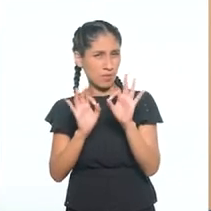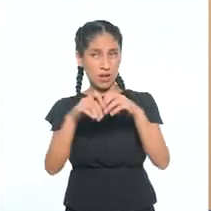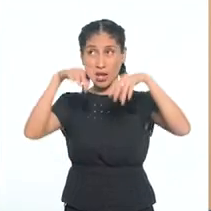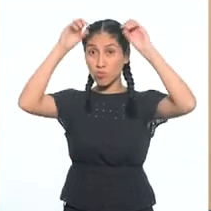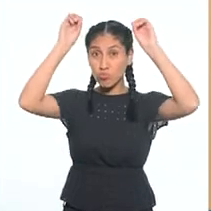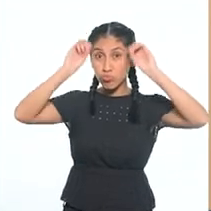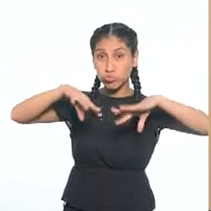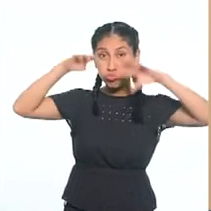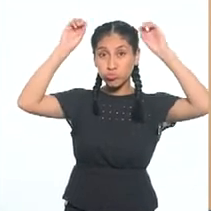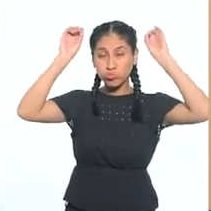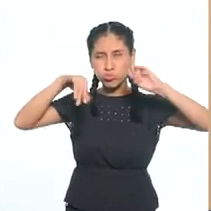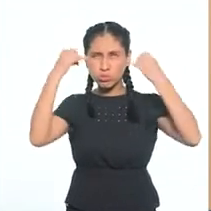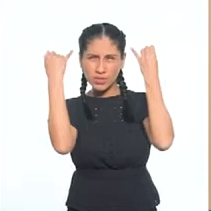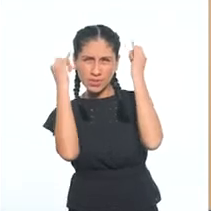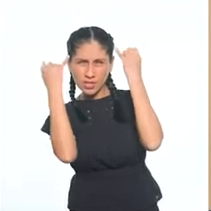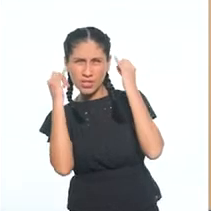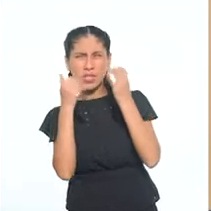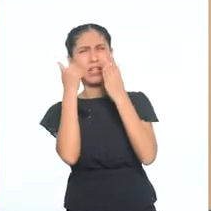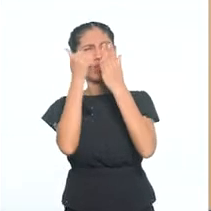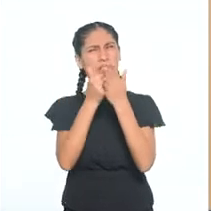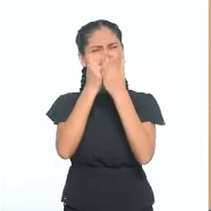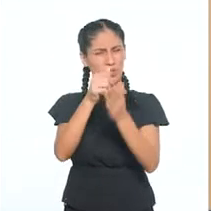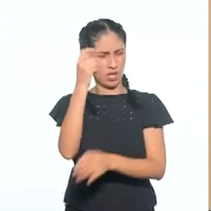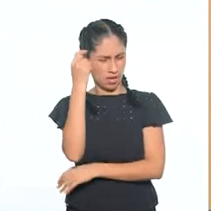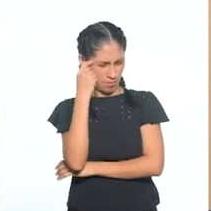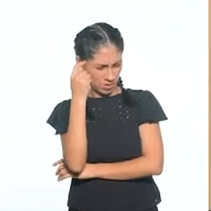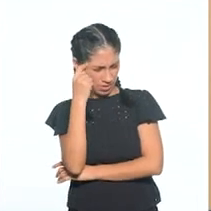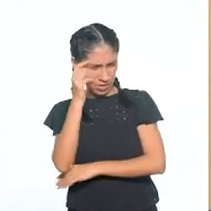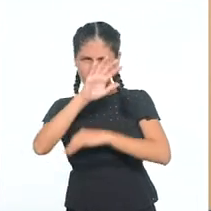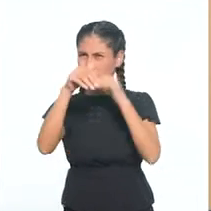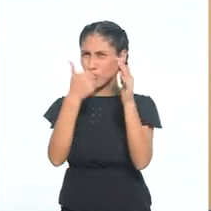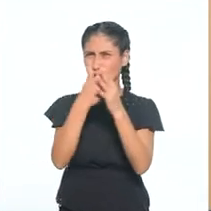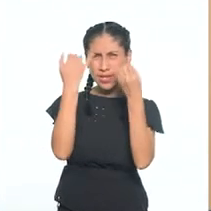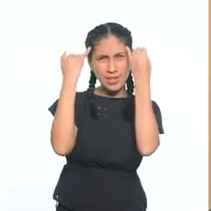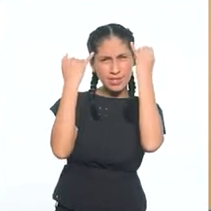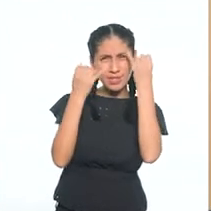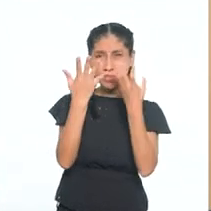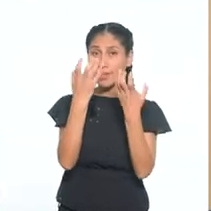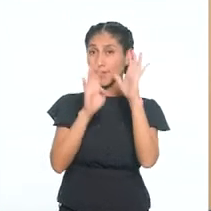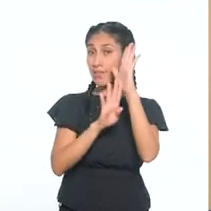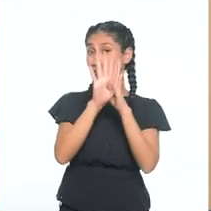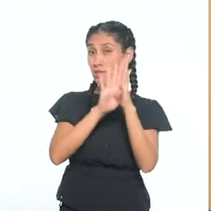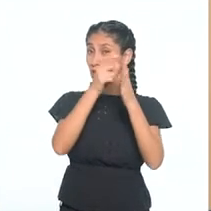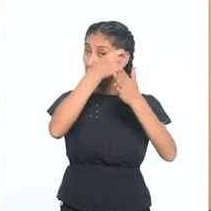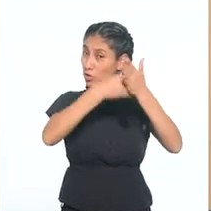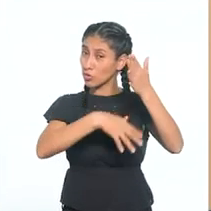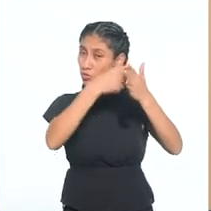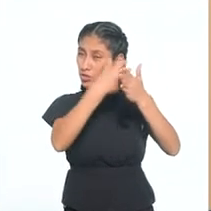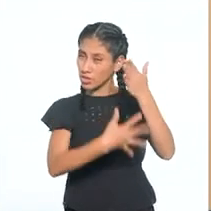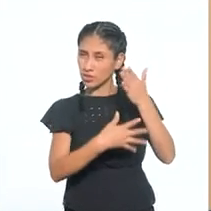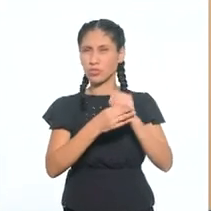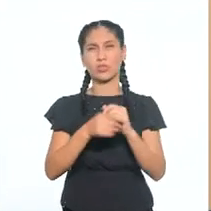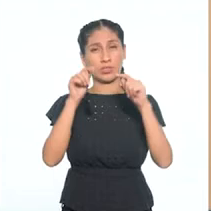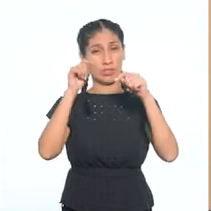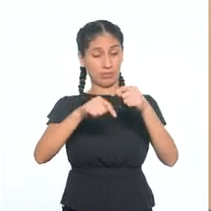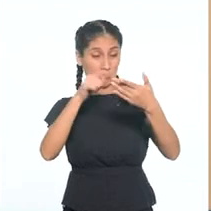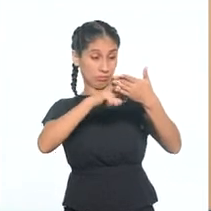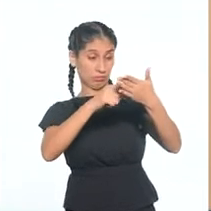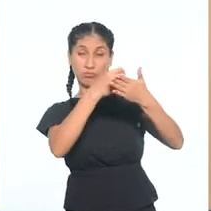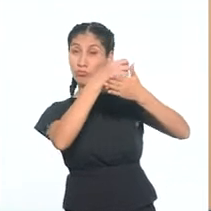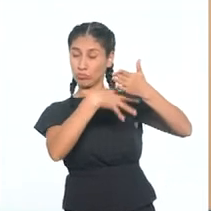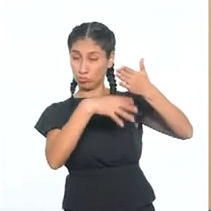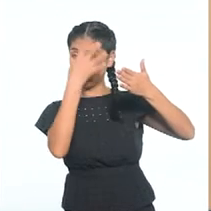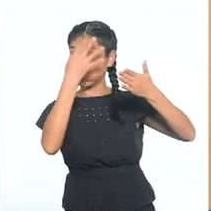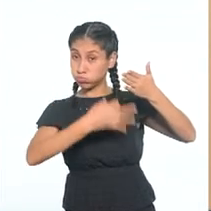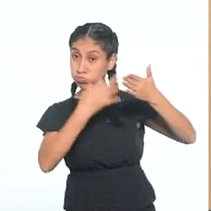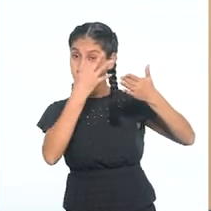la lluvia de ideas les permite pensar en todas aquellas ideas que desean desarrollar en su texto esta técnica es muy versátil